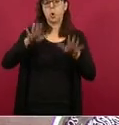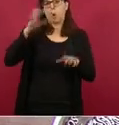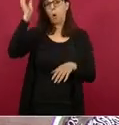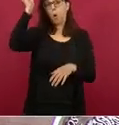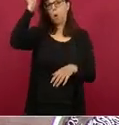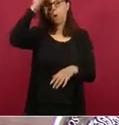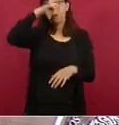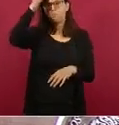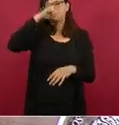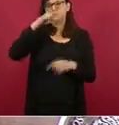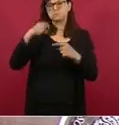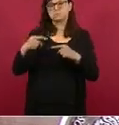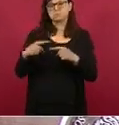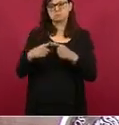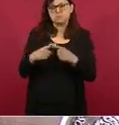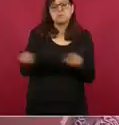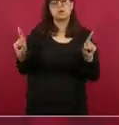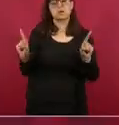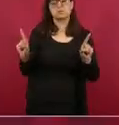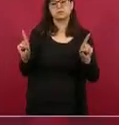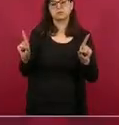de manera respetuosa